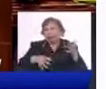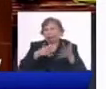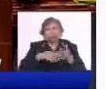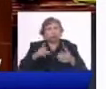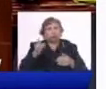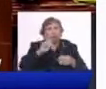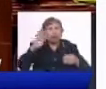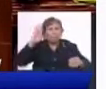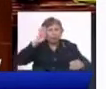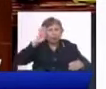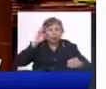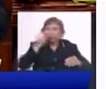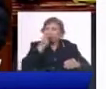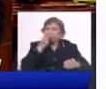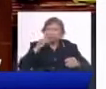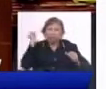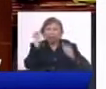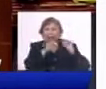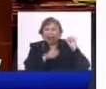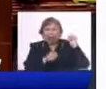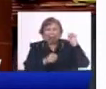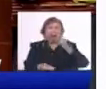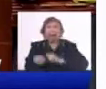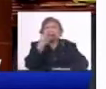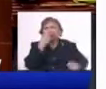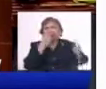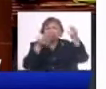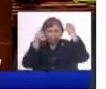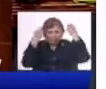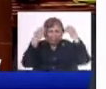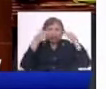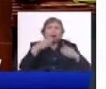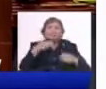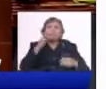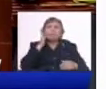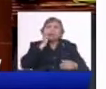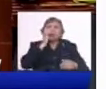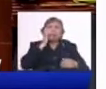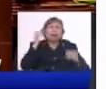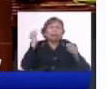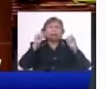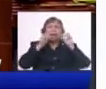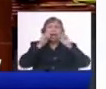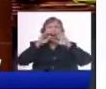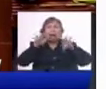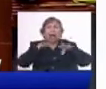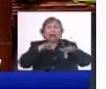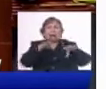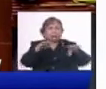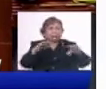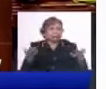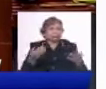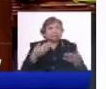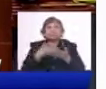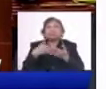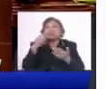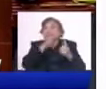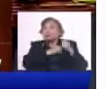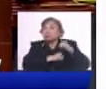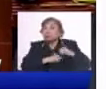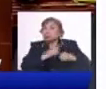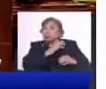con policías enfrentando la violencia, con madres de manifestantes que sufren si regresarán o